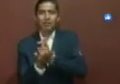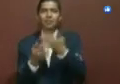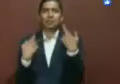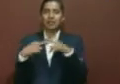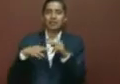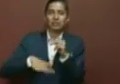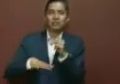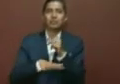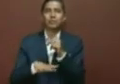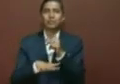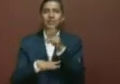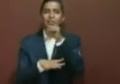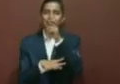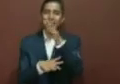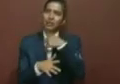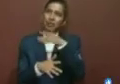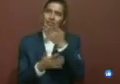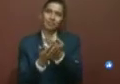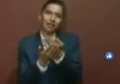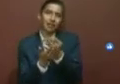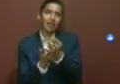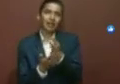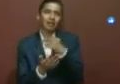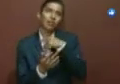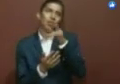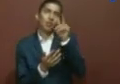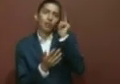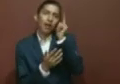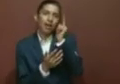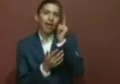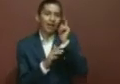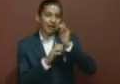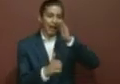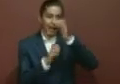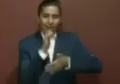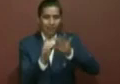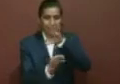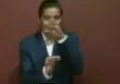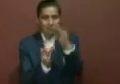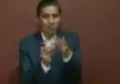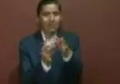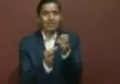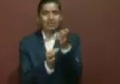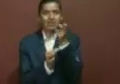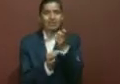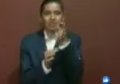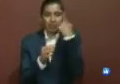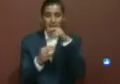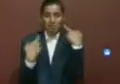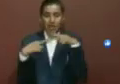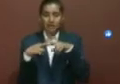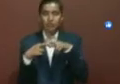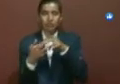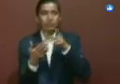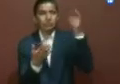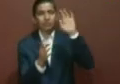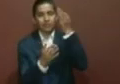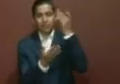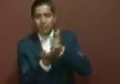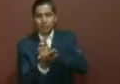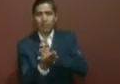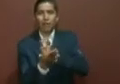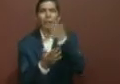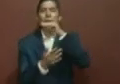esperar, yo soy optimista, a que el proceso culmine bien, y entonces Michoacán inicie una nueva